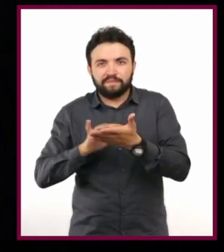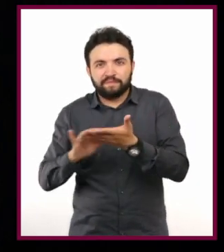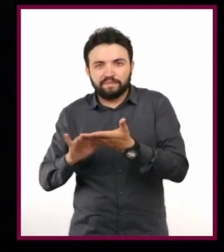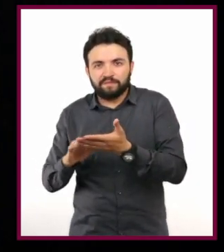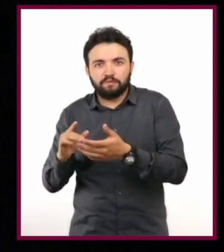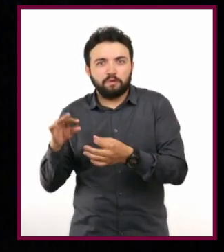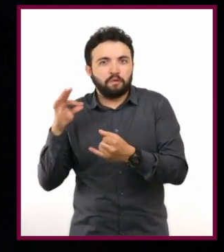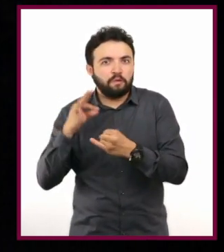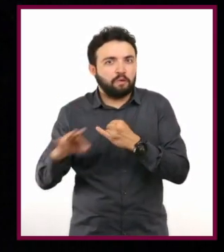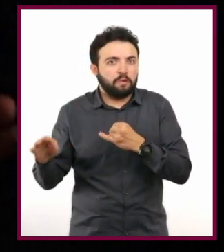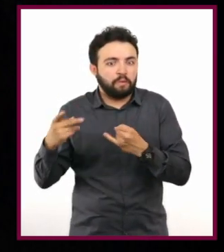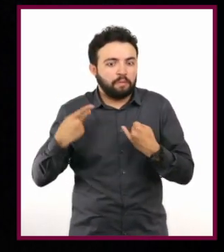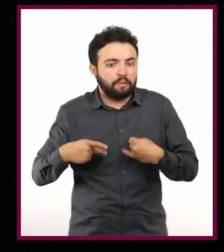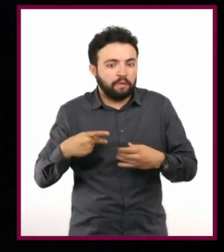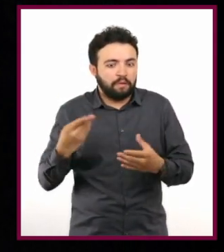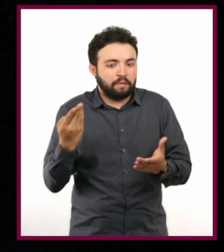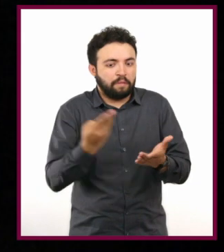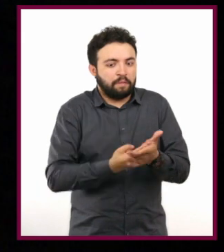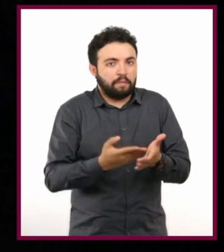pasó.